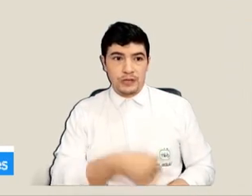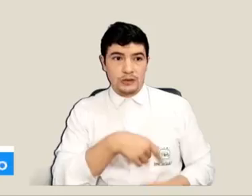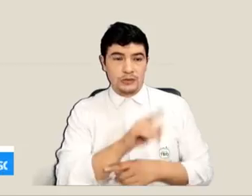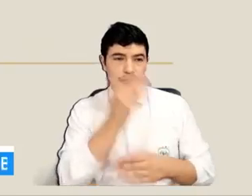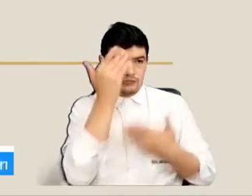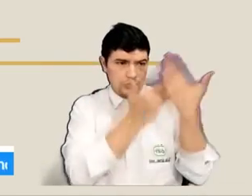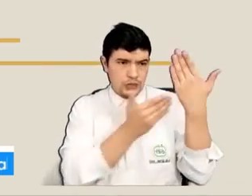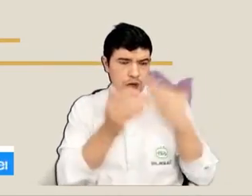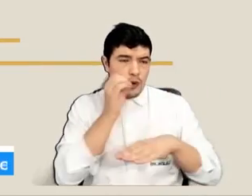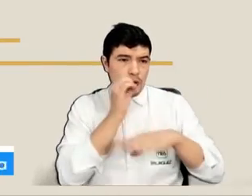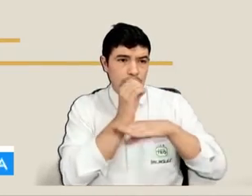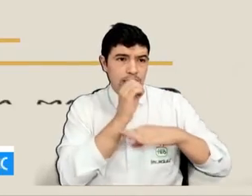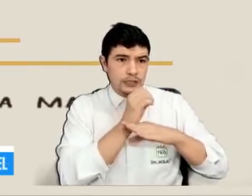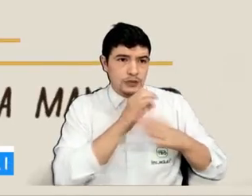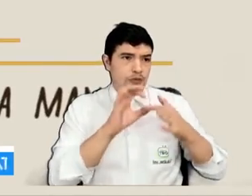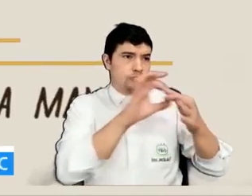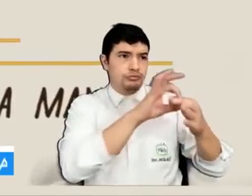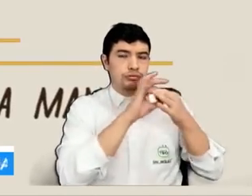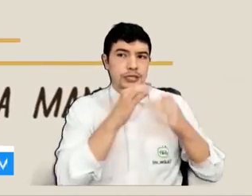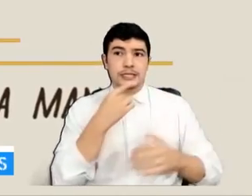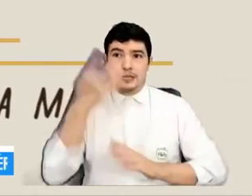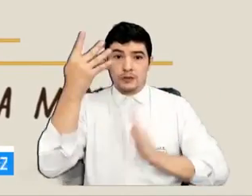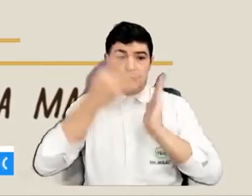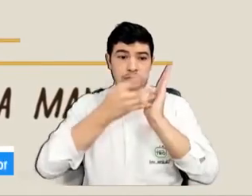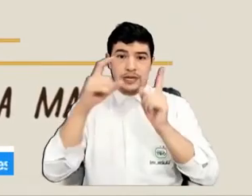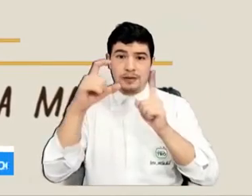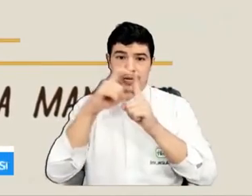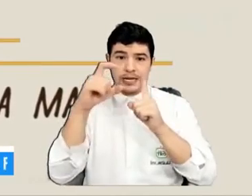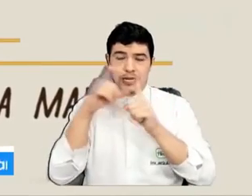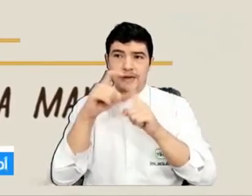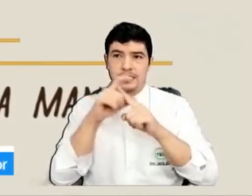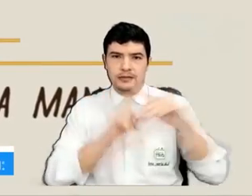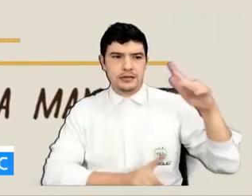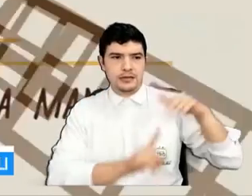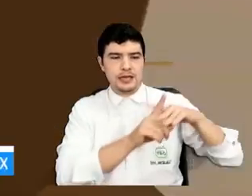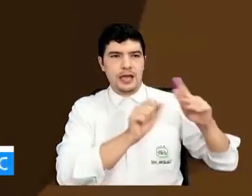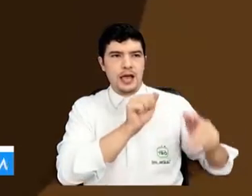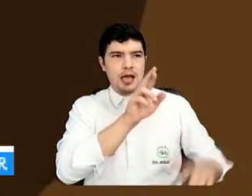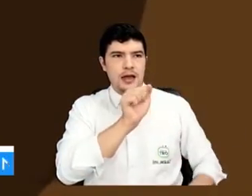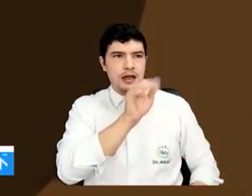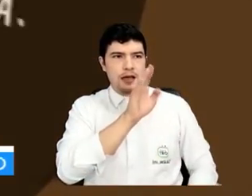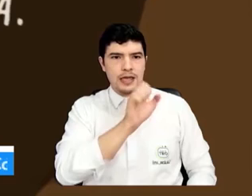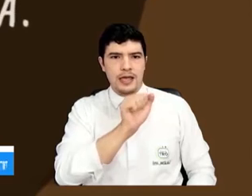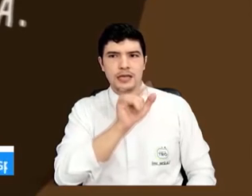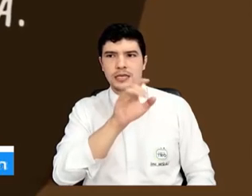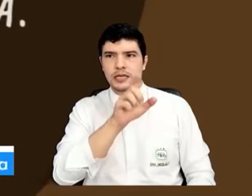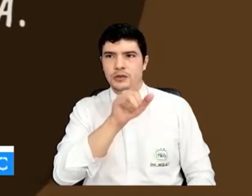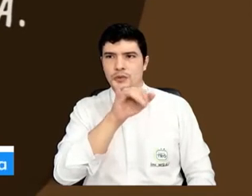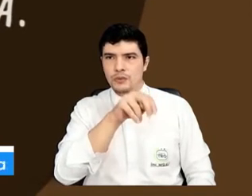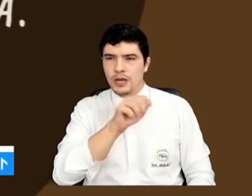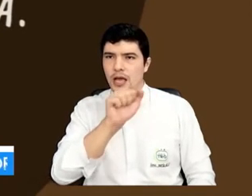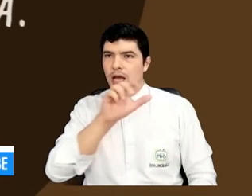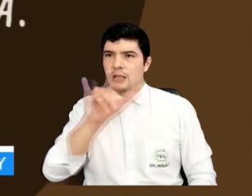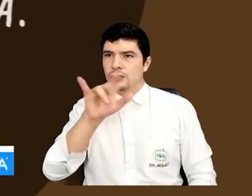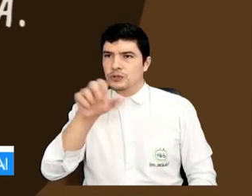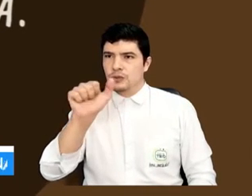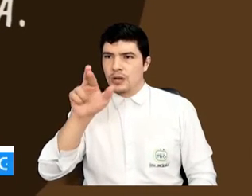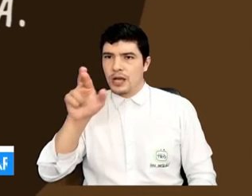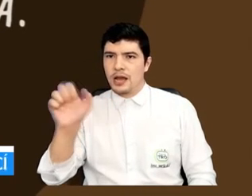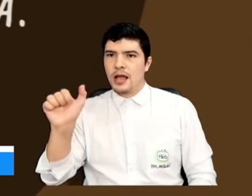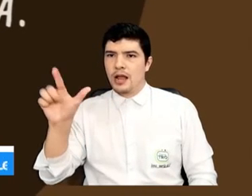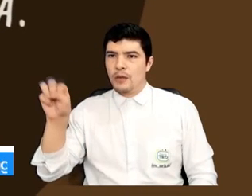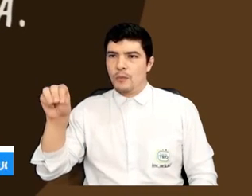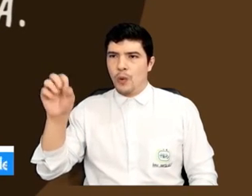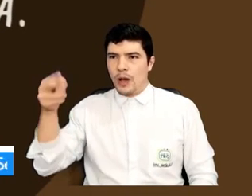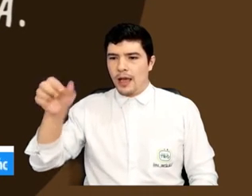arroz. Asimismo, el español es el tercer idioma más popular en Internet, aunque ocupa un segundo puesto en redes sociales.